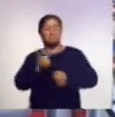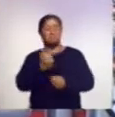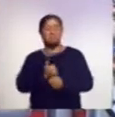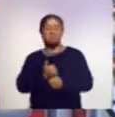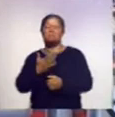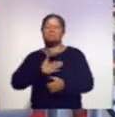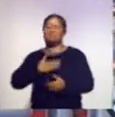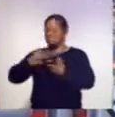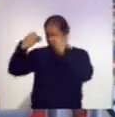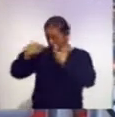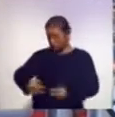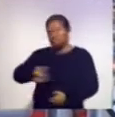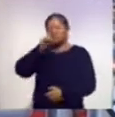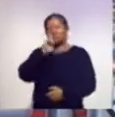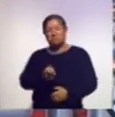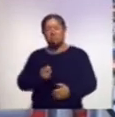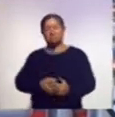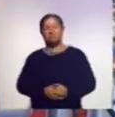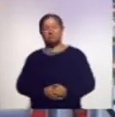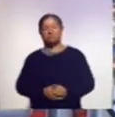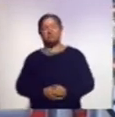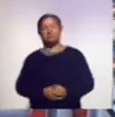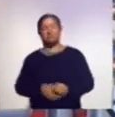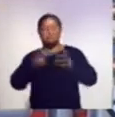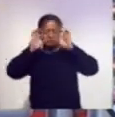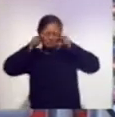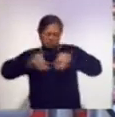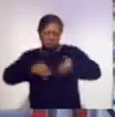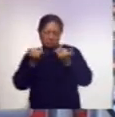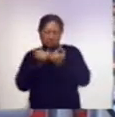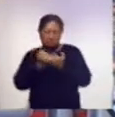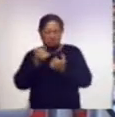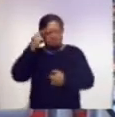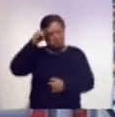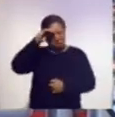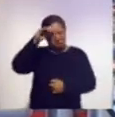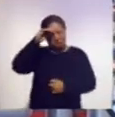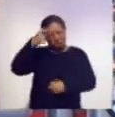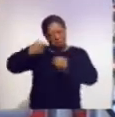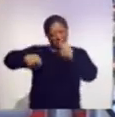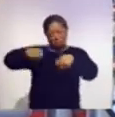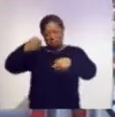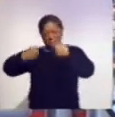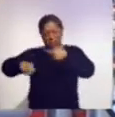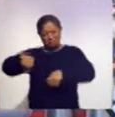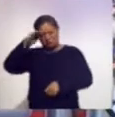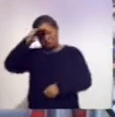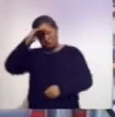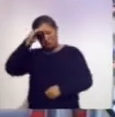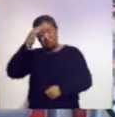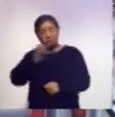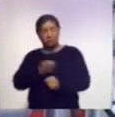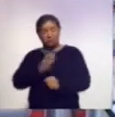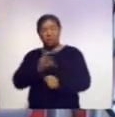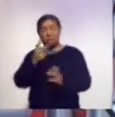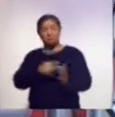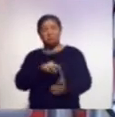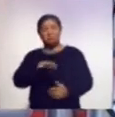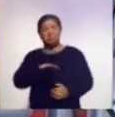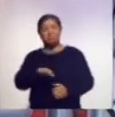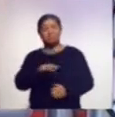permite reflexionar acerca de nuestro origen. Y también Tlaxcala, en este año, en 2019,